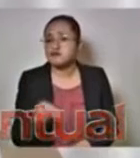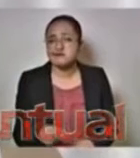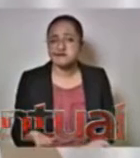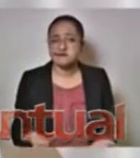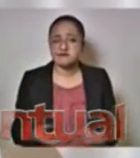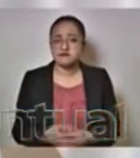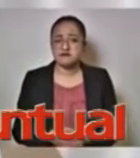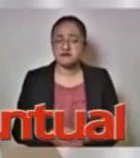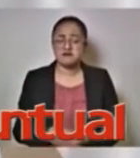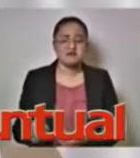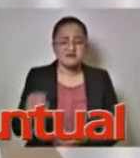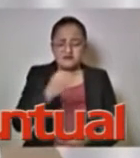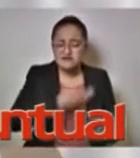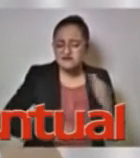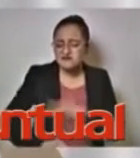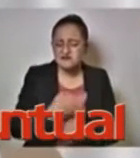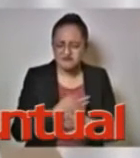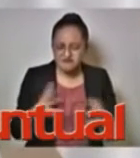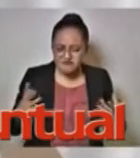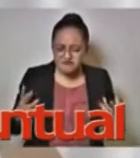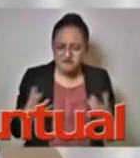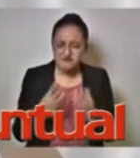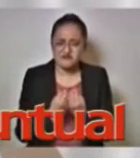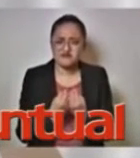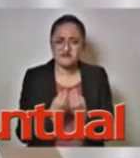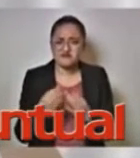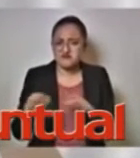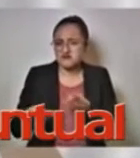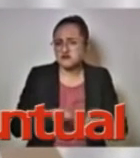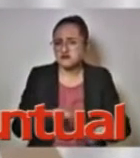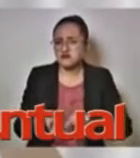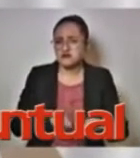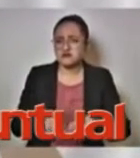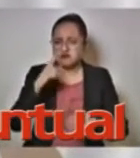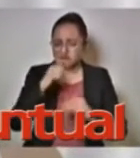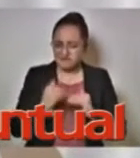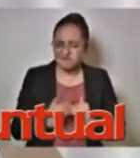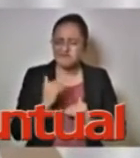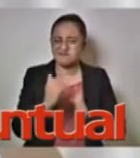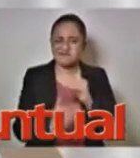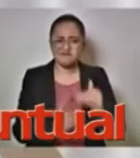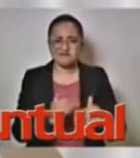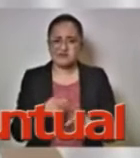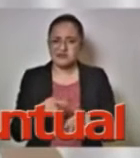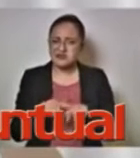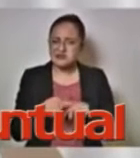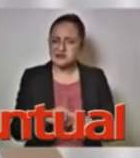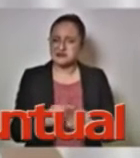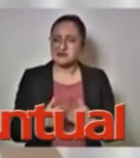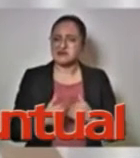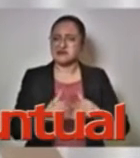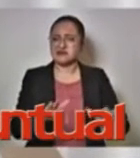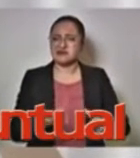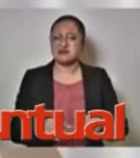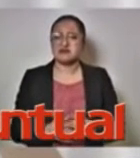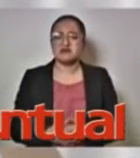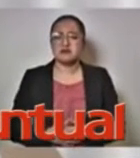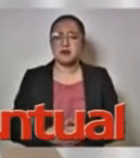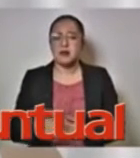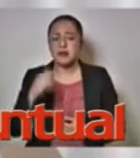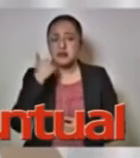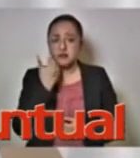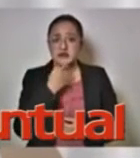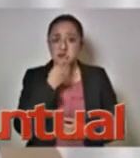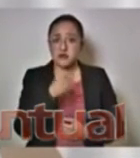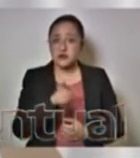pues tiene que haber una conjunción de esfuerzos para sacar adelante esto porque quiero decirles que nunca